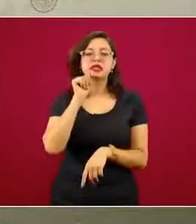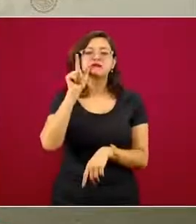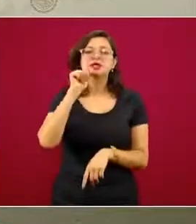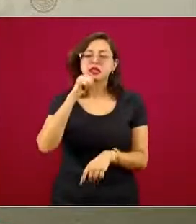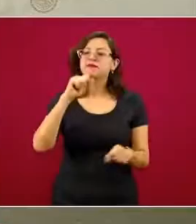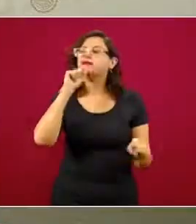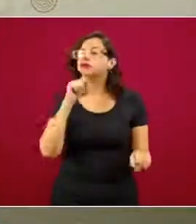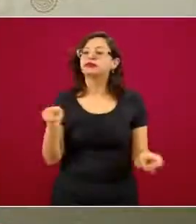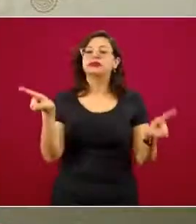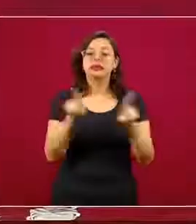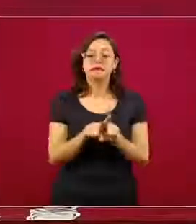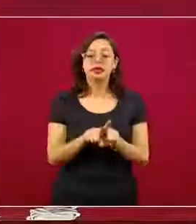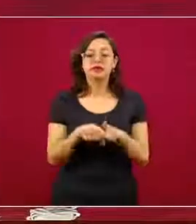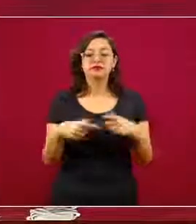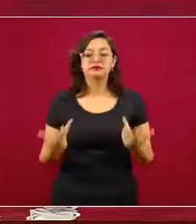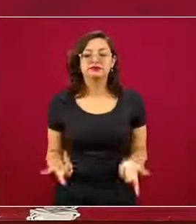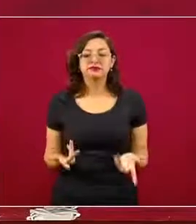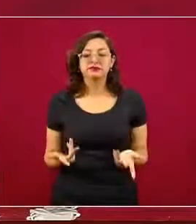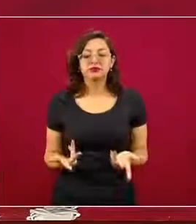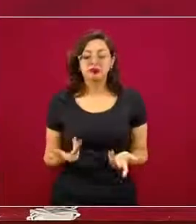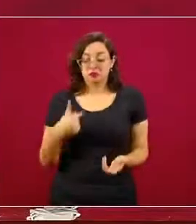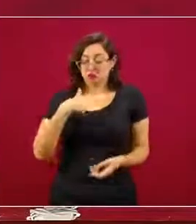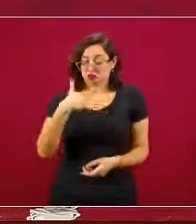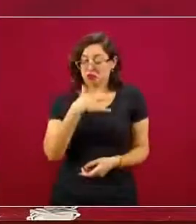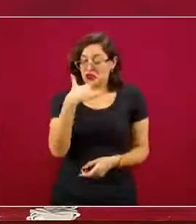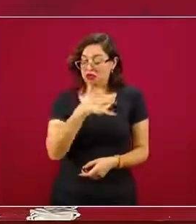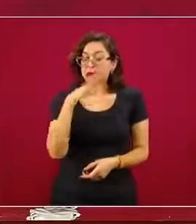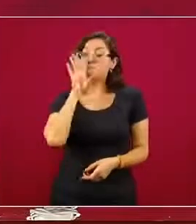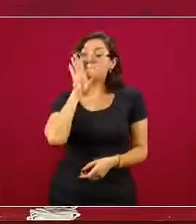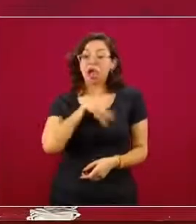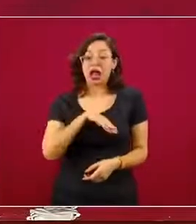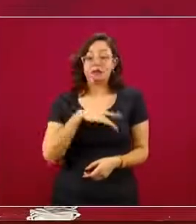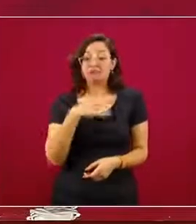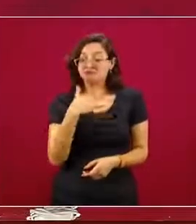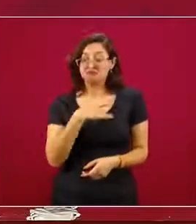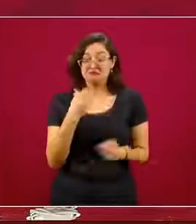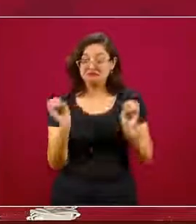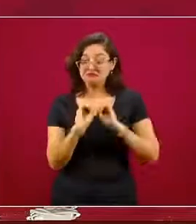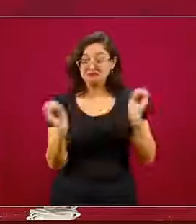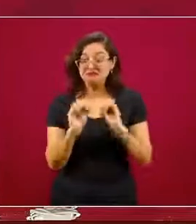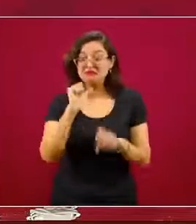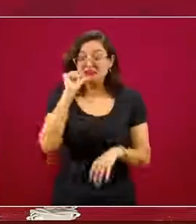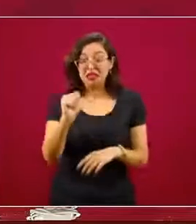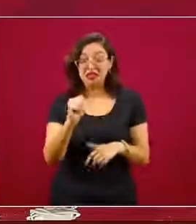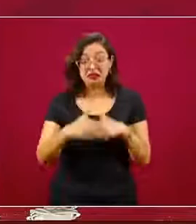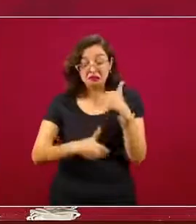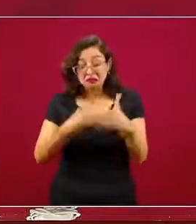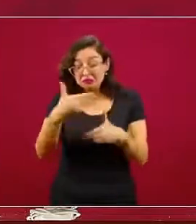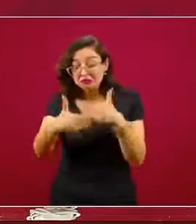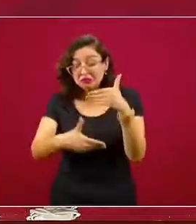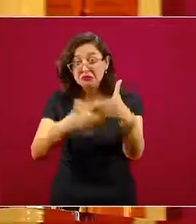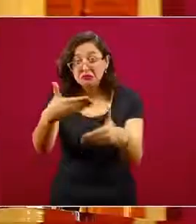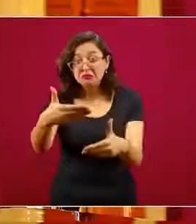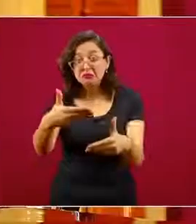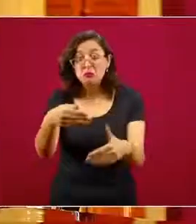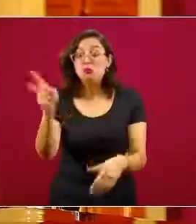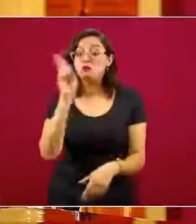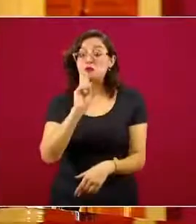también. Y si permanezco asintomático, lo más probable es que la prueba salga negativa.